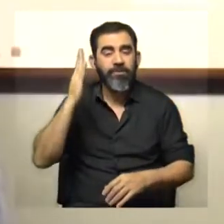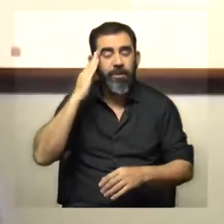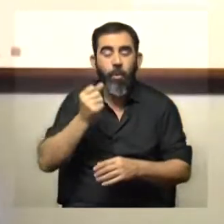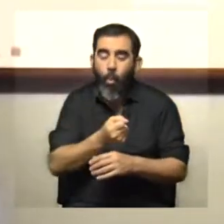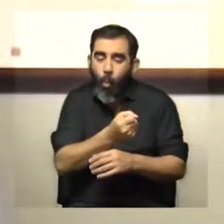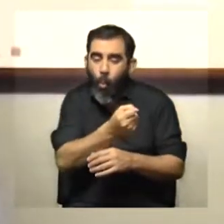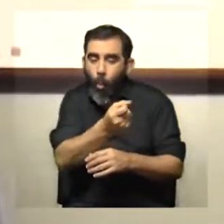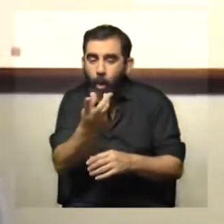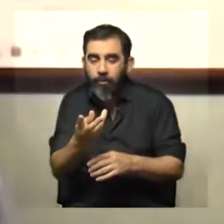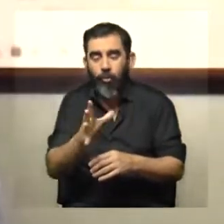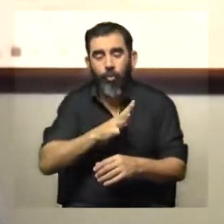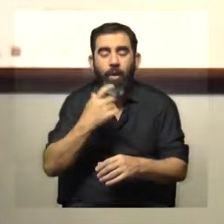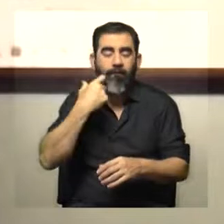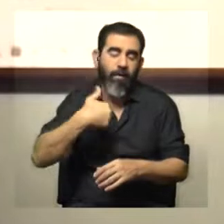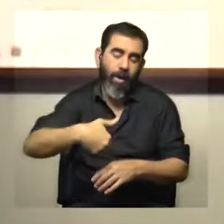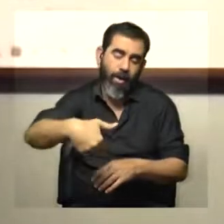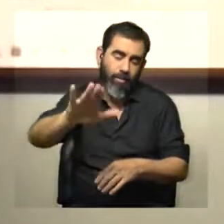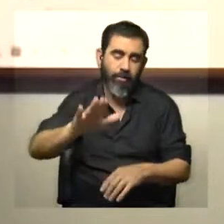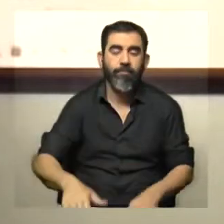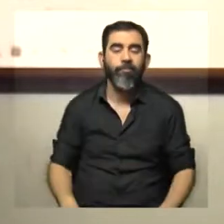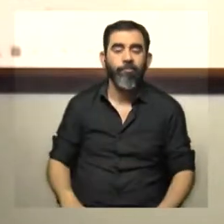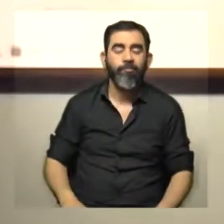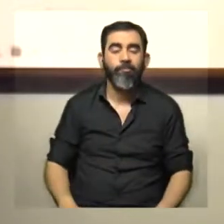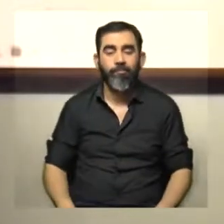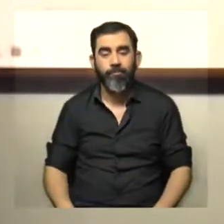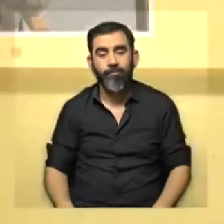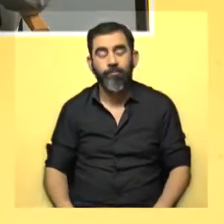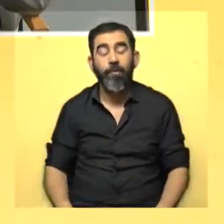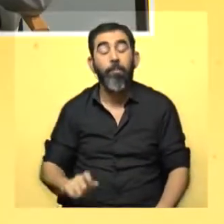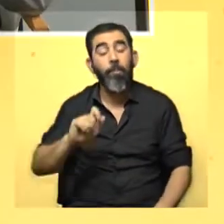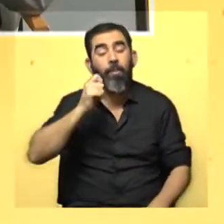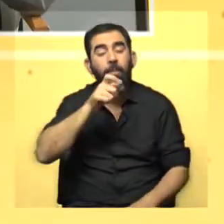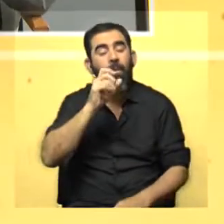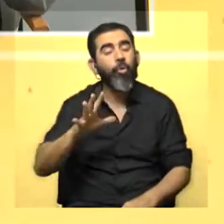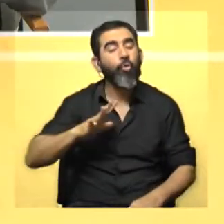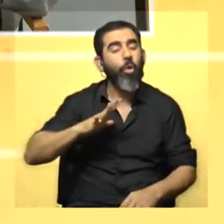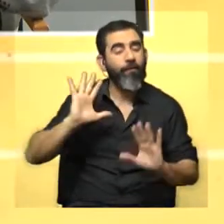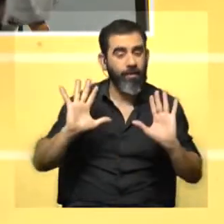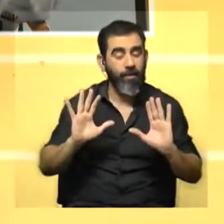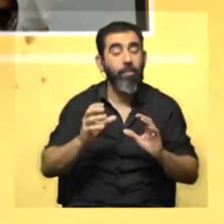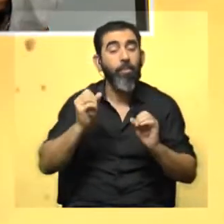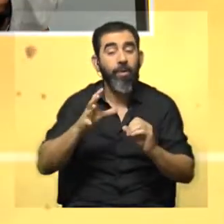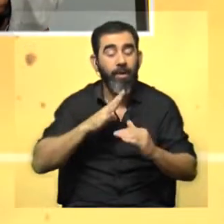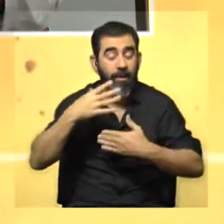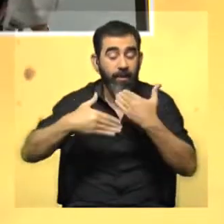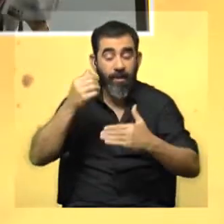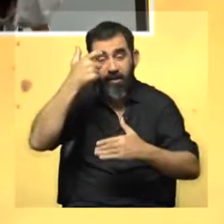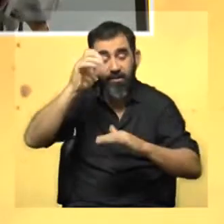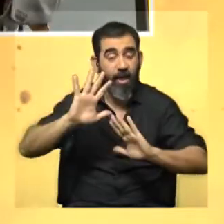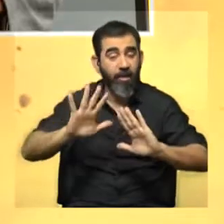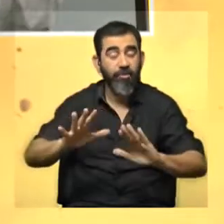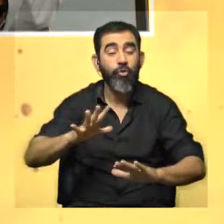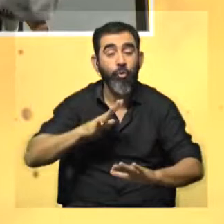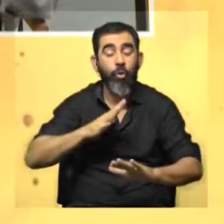dosis, todavía estamos lejos. Me gustó un todavía que usaste en la respuesta porque en definitiva es la marcha de la ciencia, ¿no? El